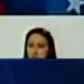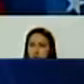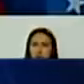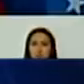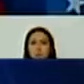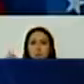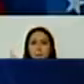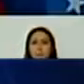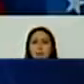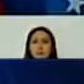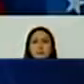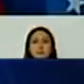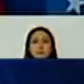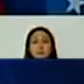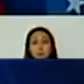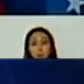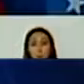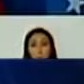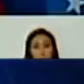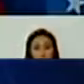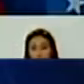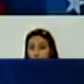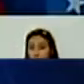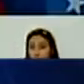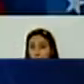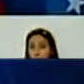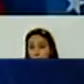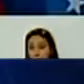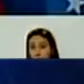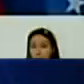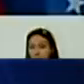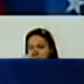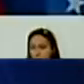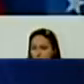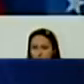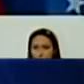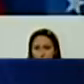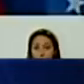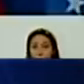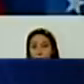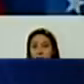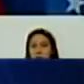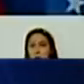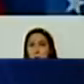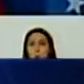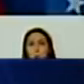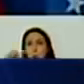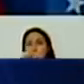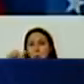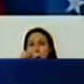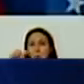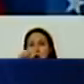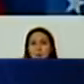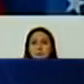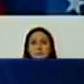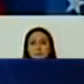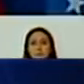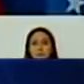libertad. Yo quiero destacar que durante lo que va de año han sido incautadas prácticamente